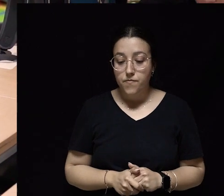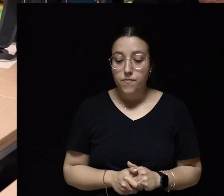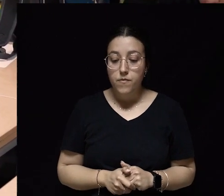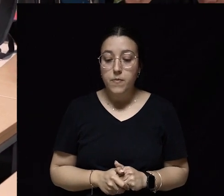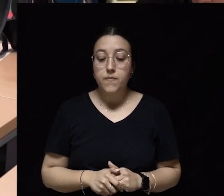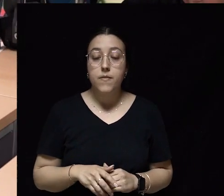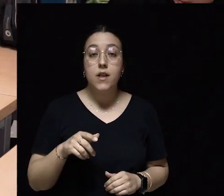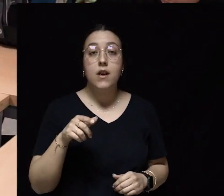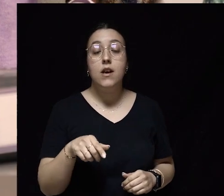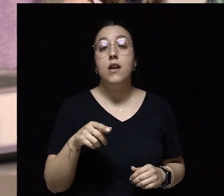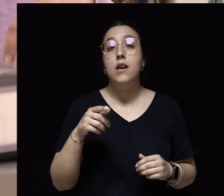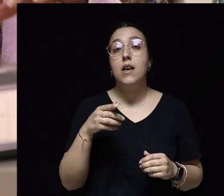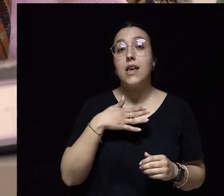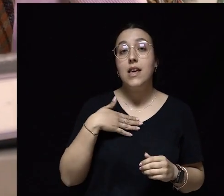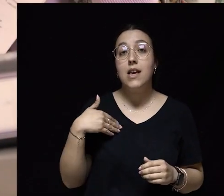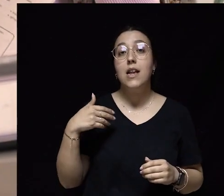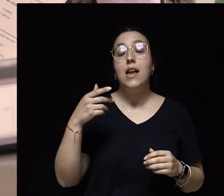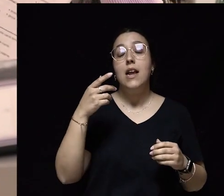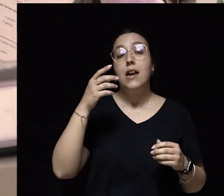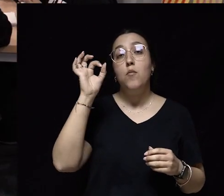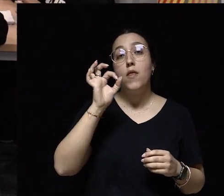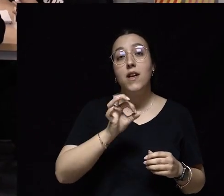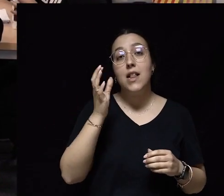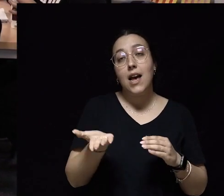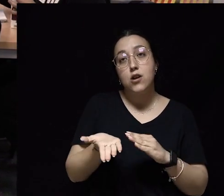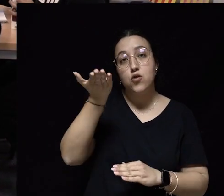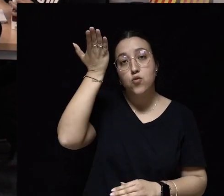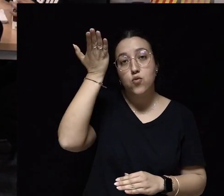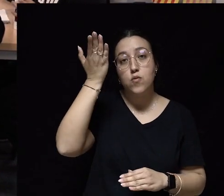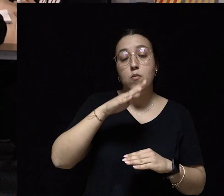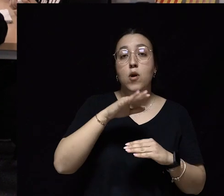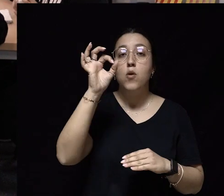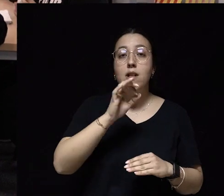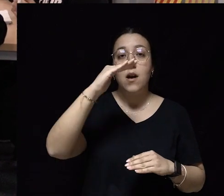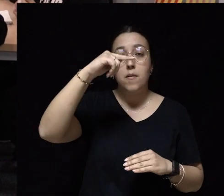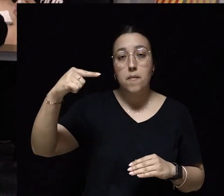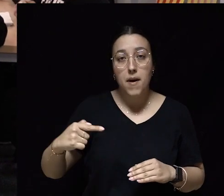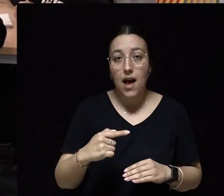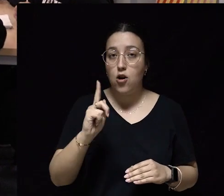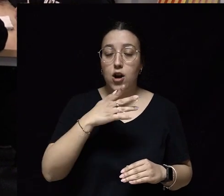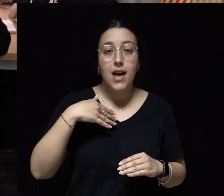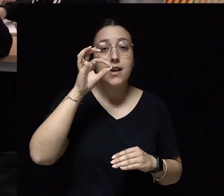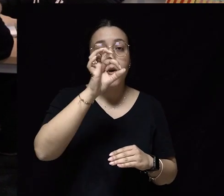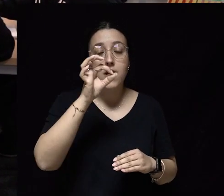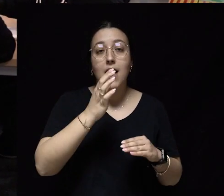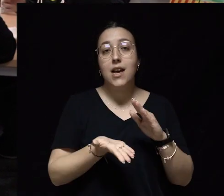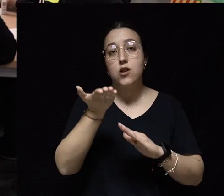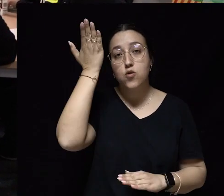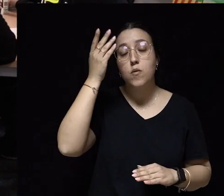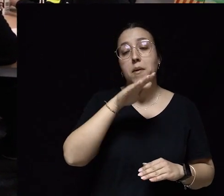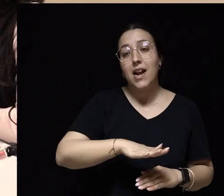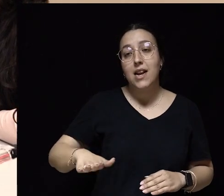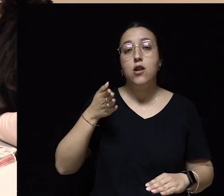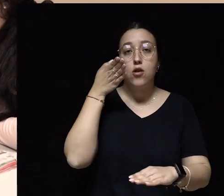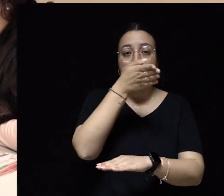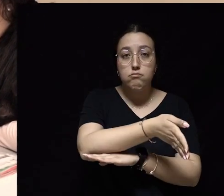gitana, a través de resultados óptimos en materia de enseñanza. Tan solo un poco más del 40%